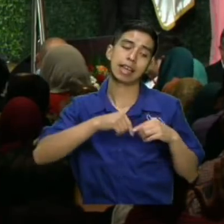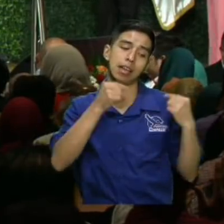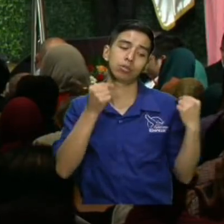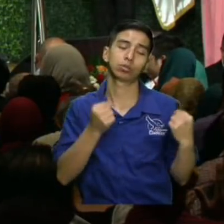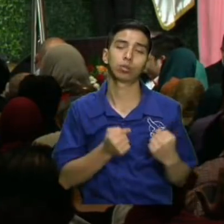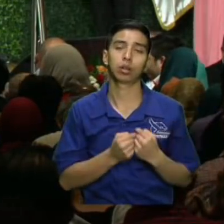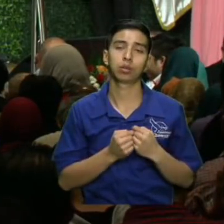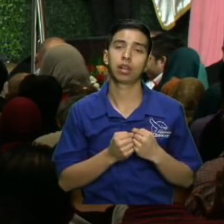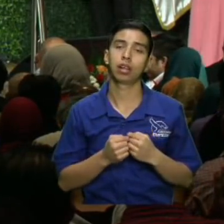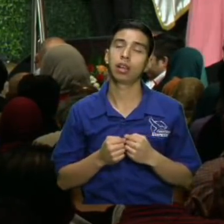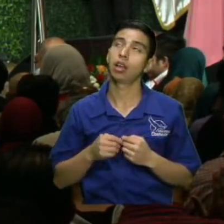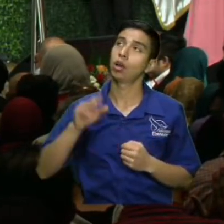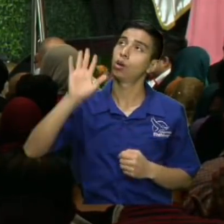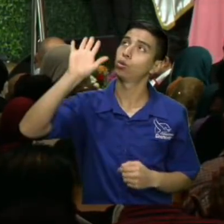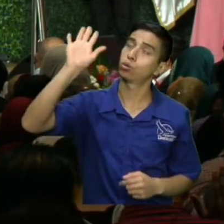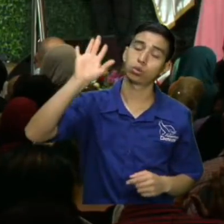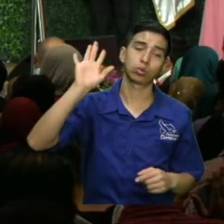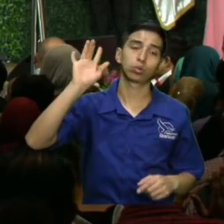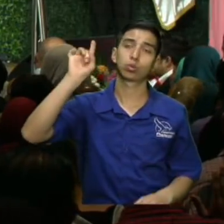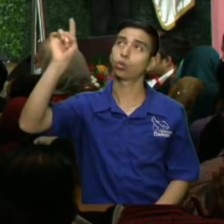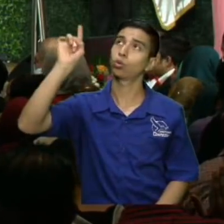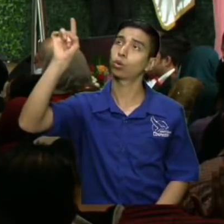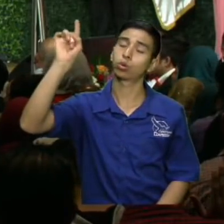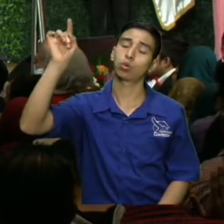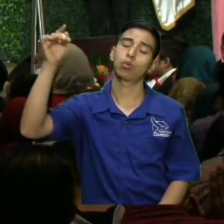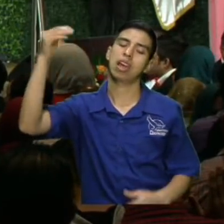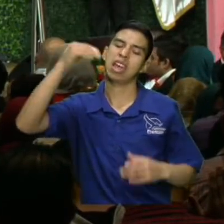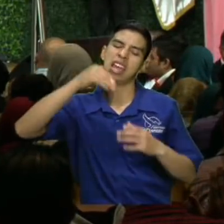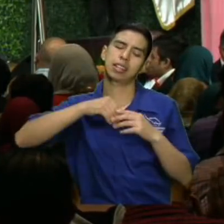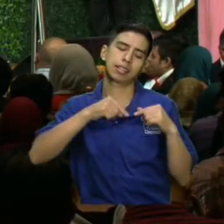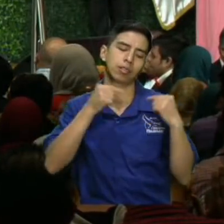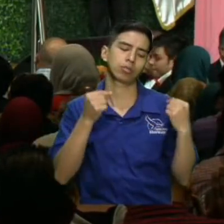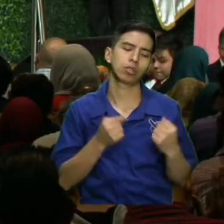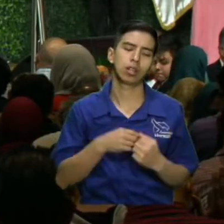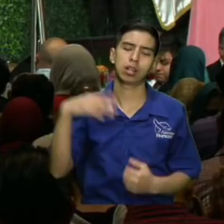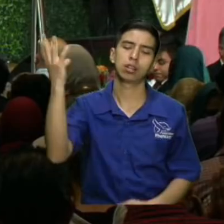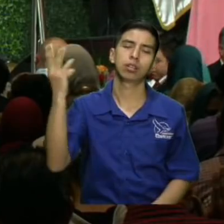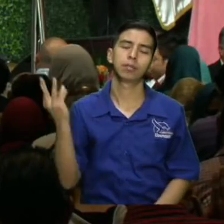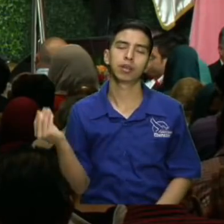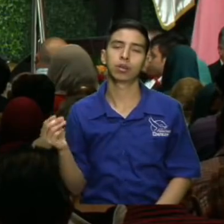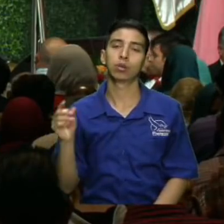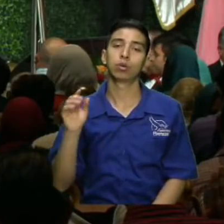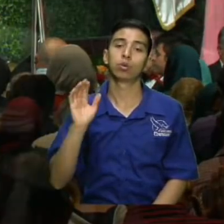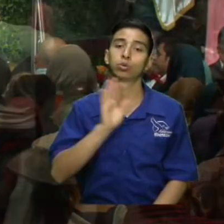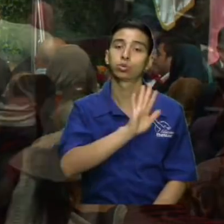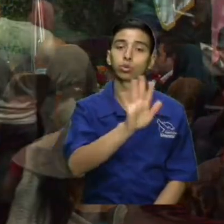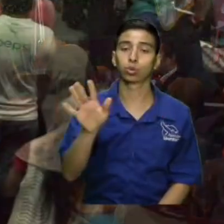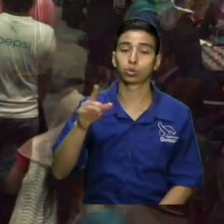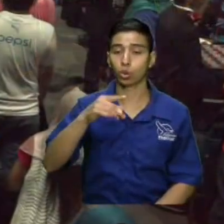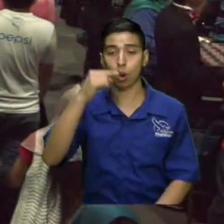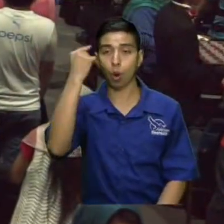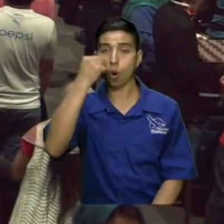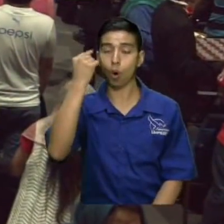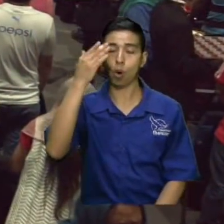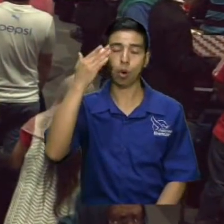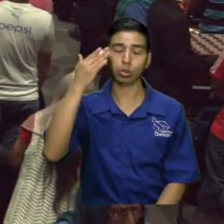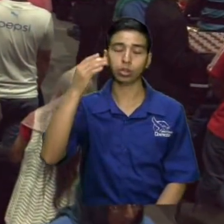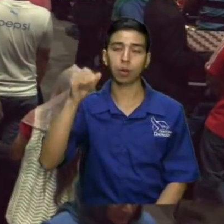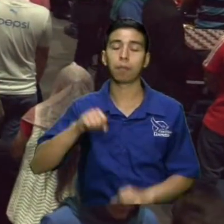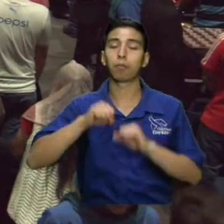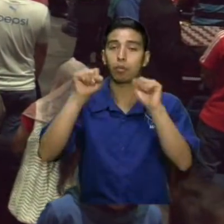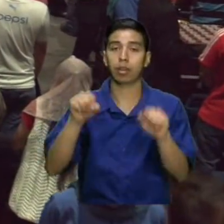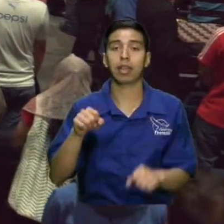sus espíritus y los vivifiques. Que sus ojos espirituales sean abiertos para que puedan ver el reino de los